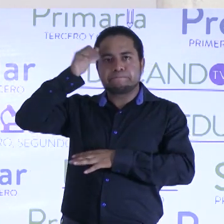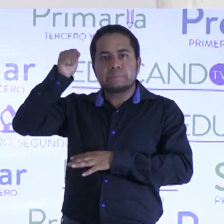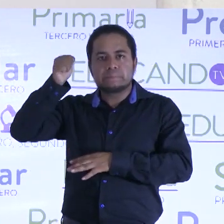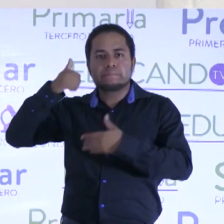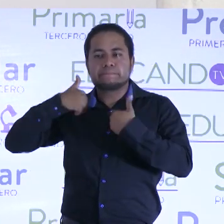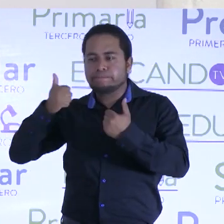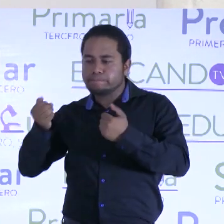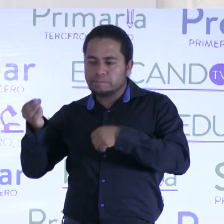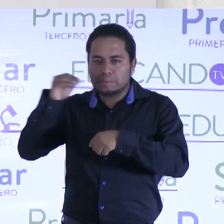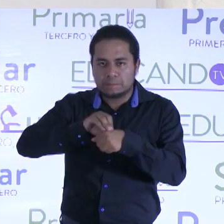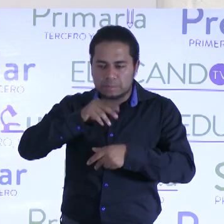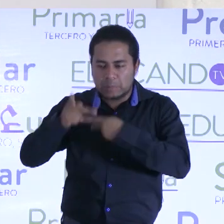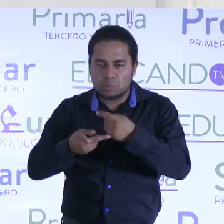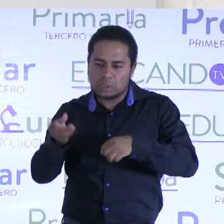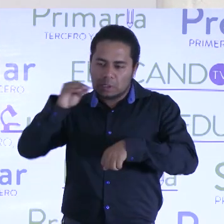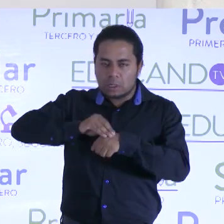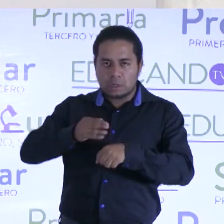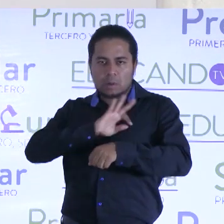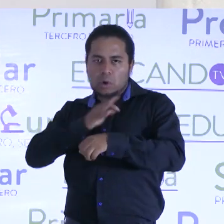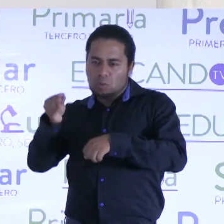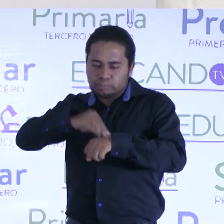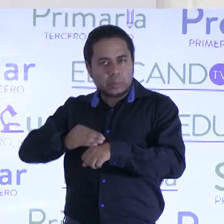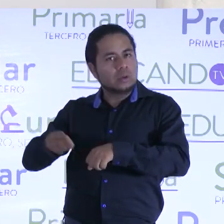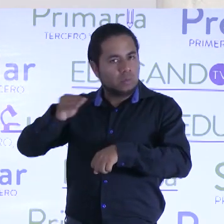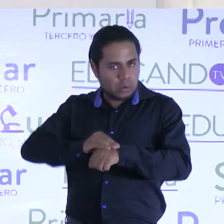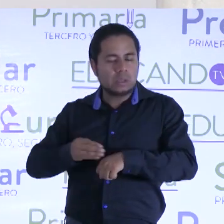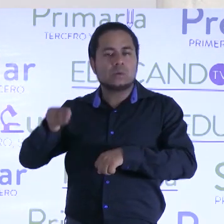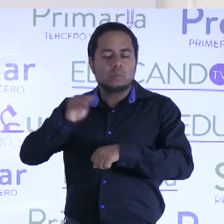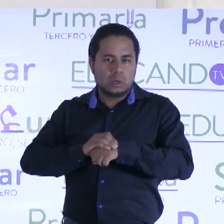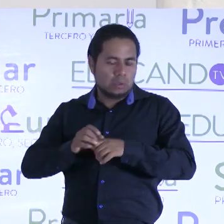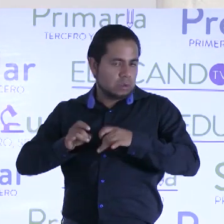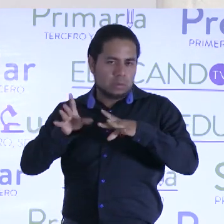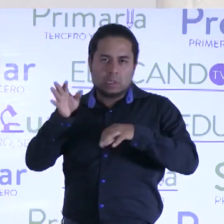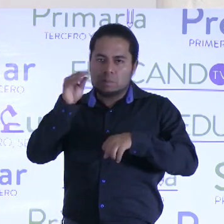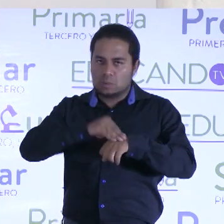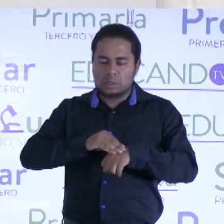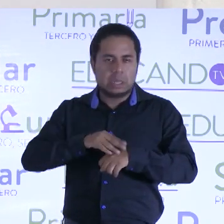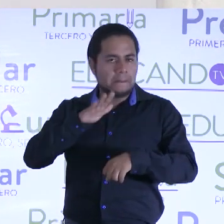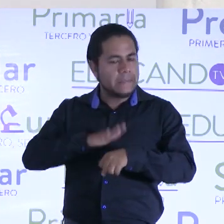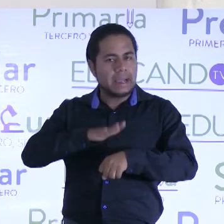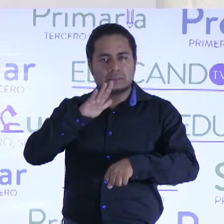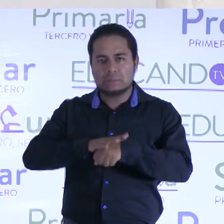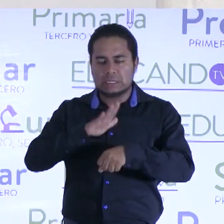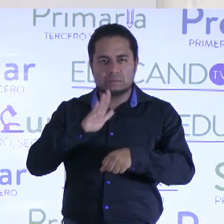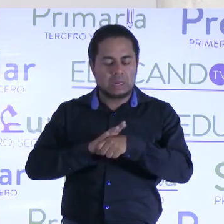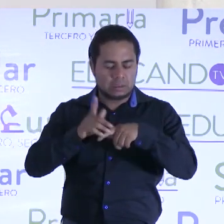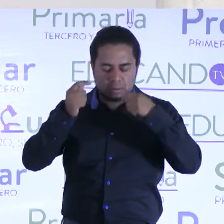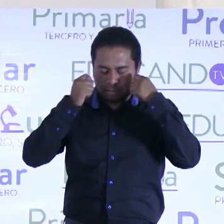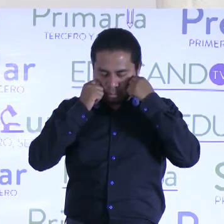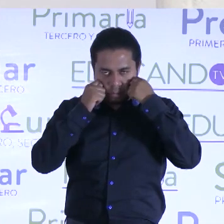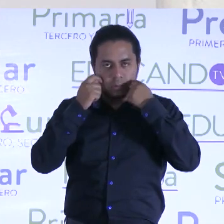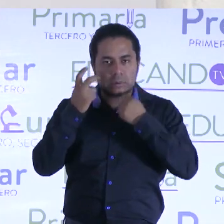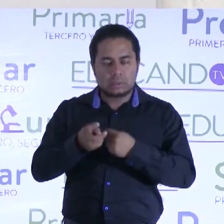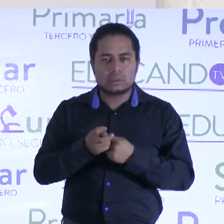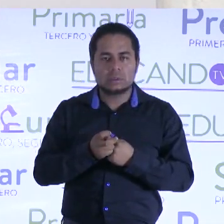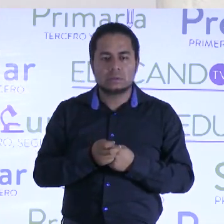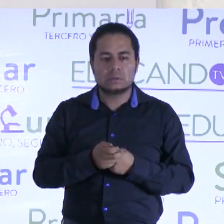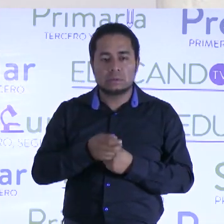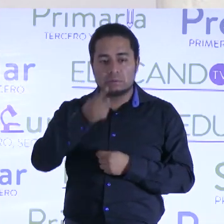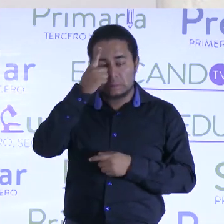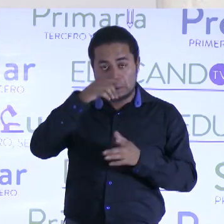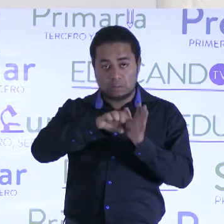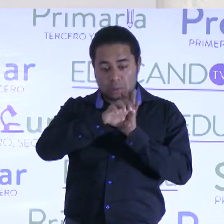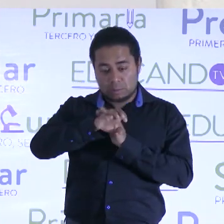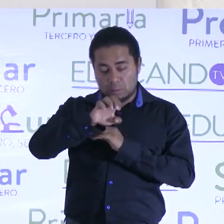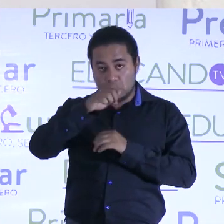haciendo tu entrevista se te ocurra o se te venga a la mente, la puedes incluir. En la